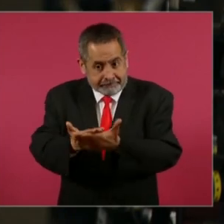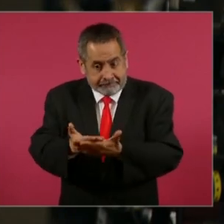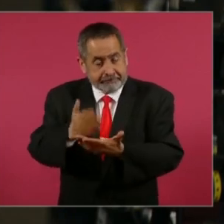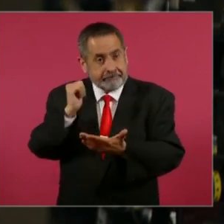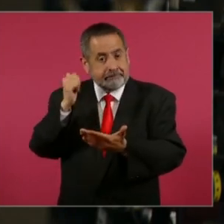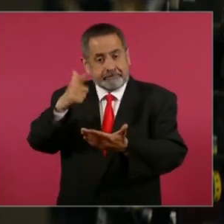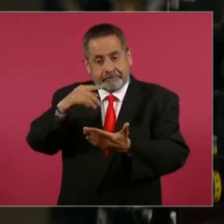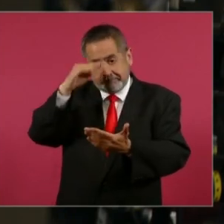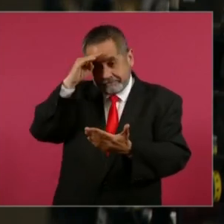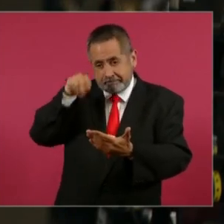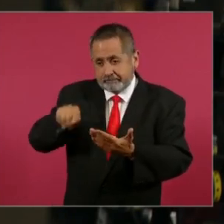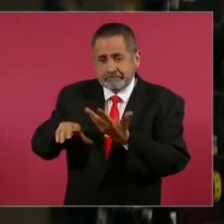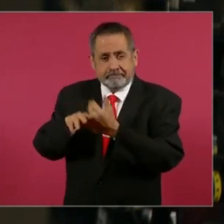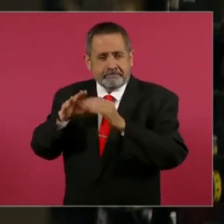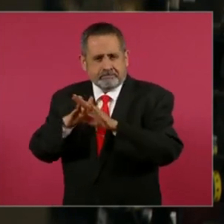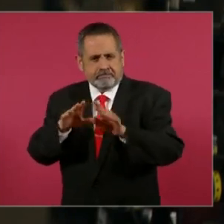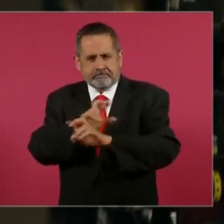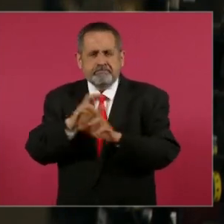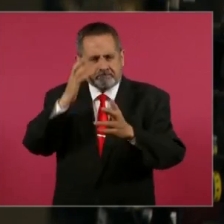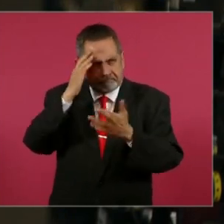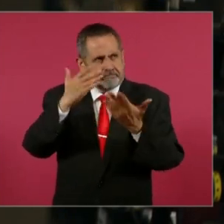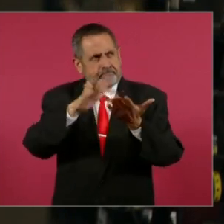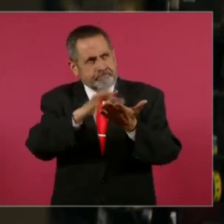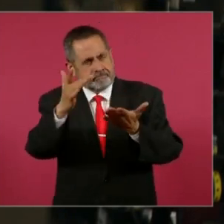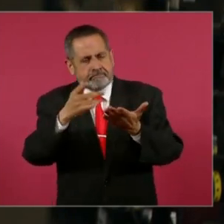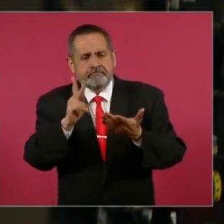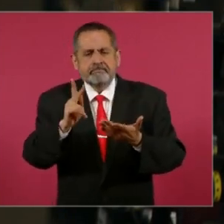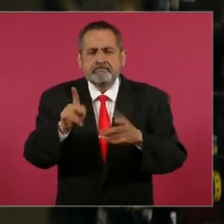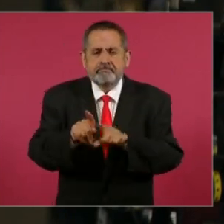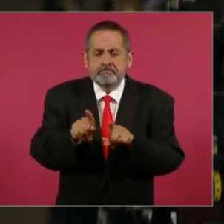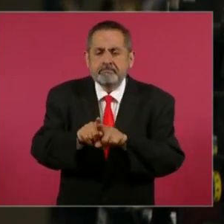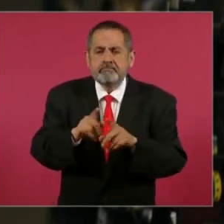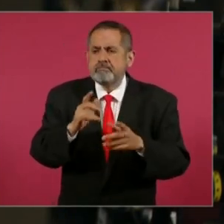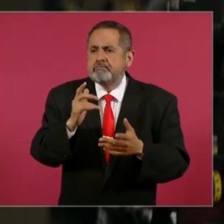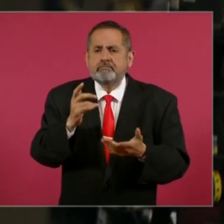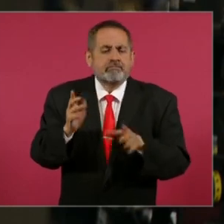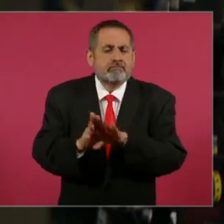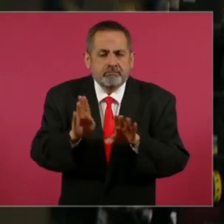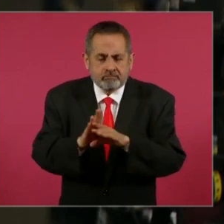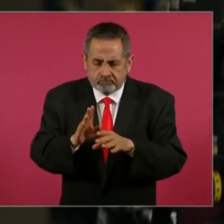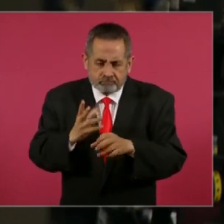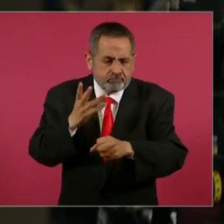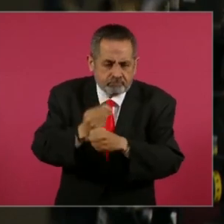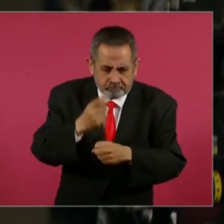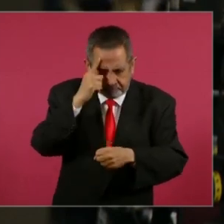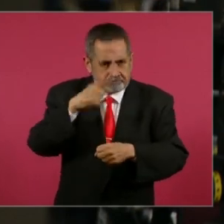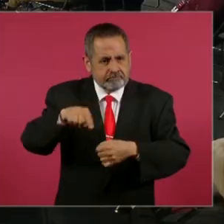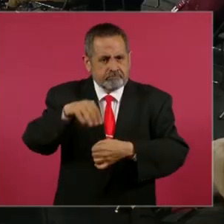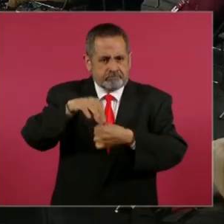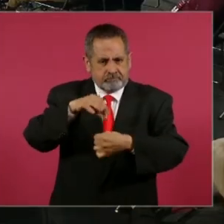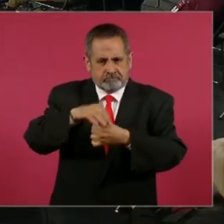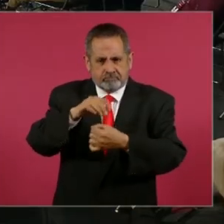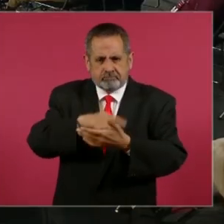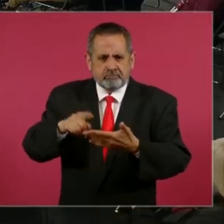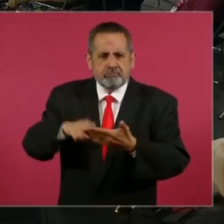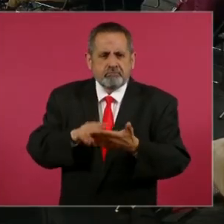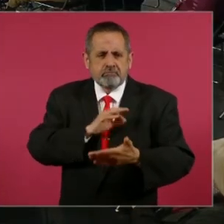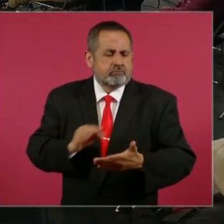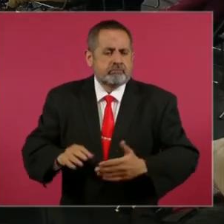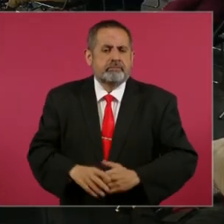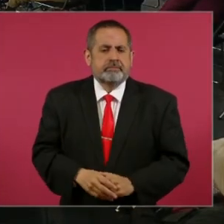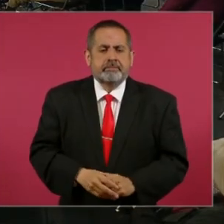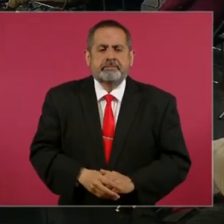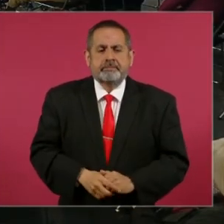pensó en ellos, los reconoce por las remesas, pero ¿hay algo para los migrantes en estas reformas? Sí, vamos